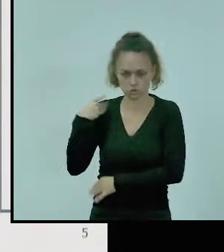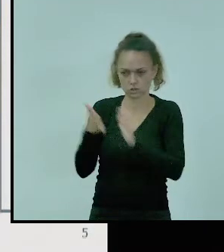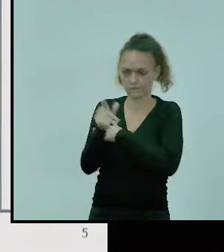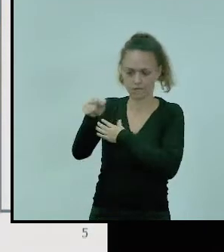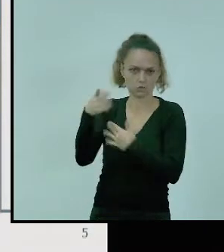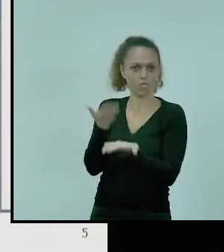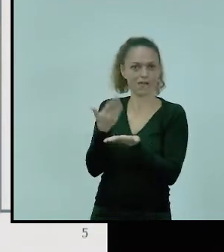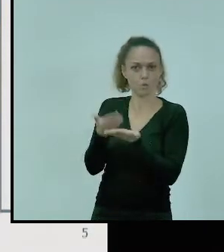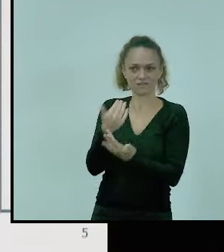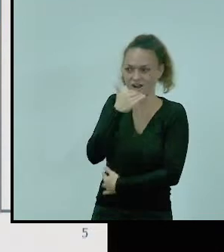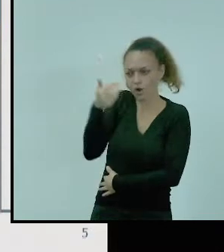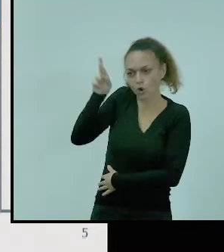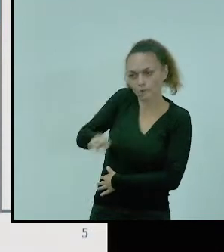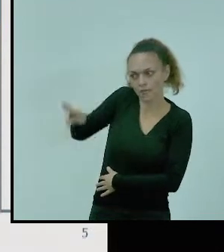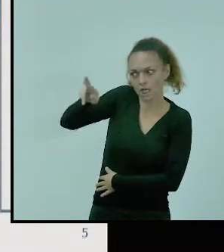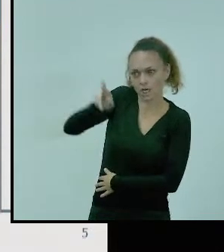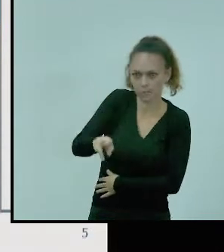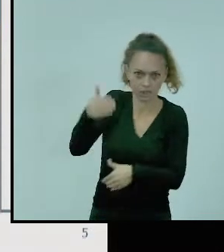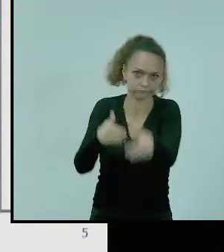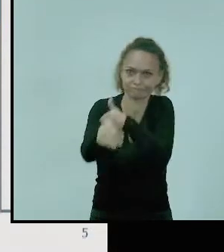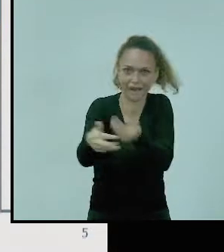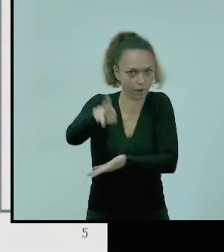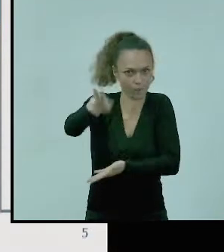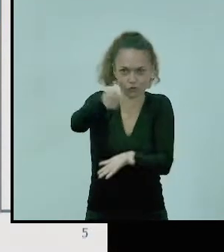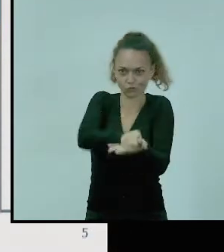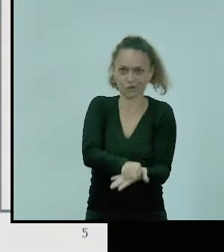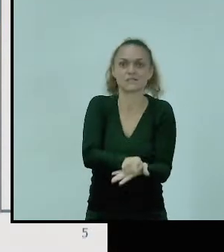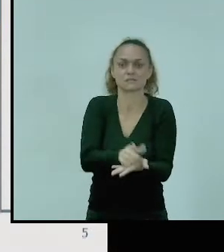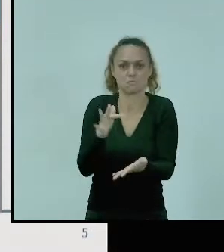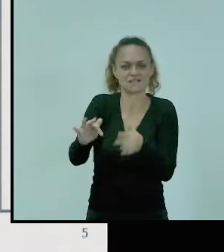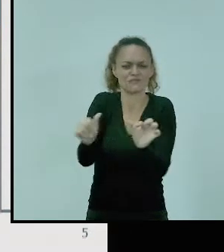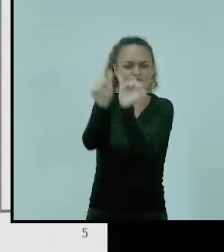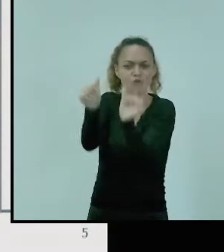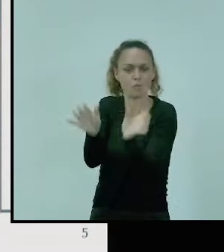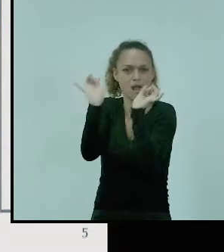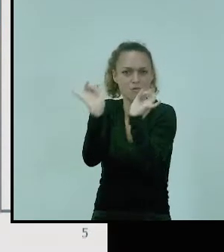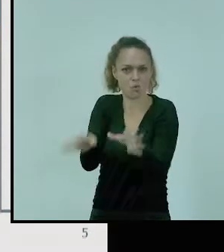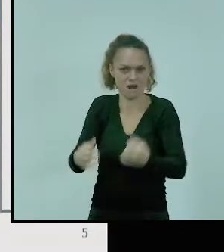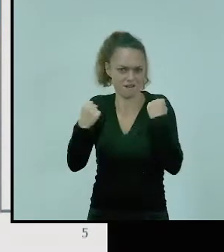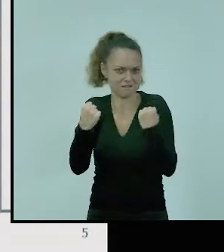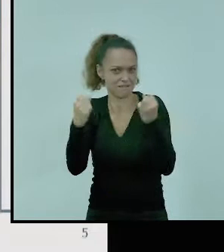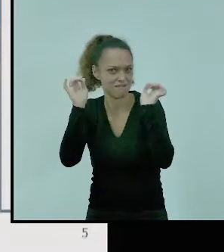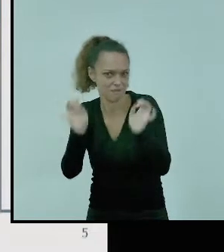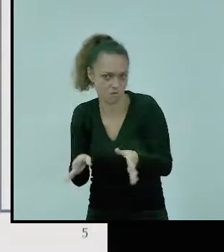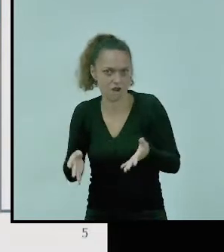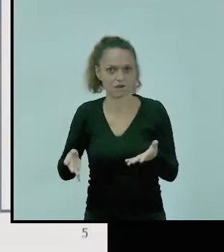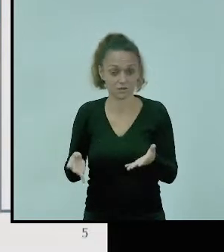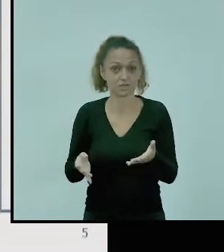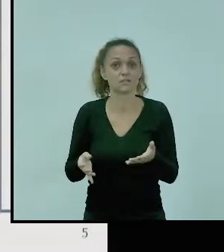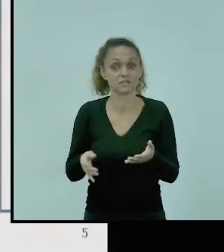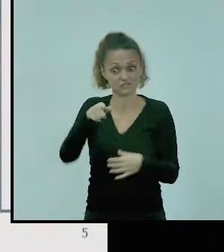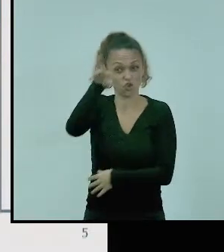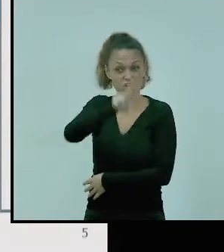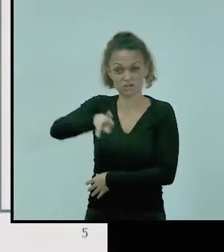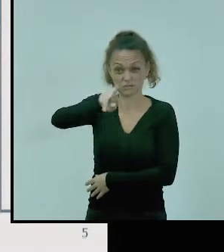repetido que va a volver a ocurrir y que tiene el mismo tamaño. Obviamente se reprodujo lo